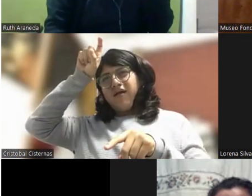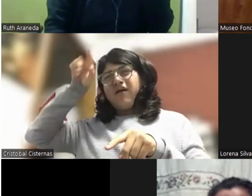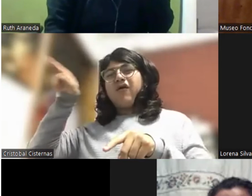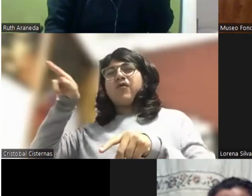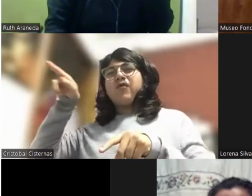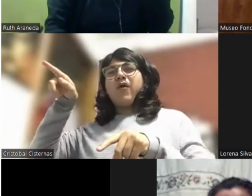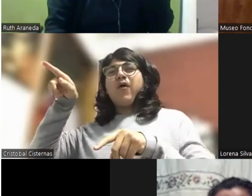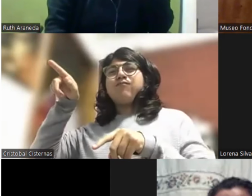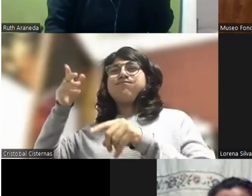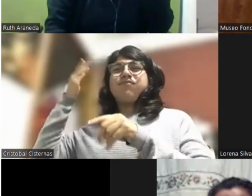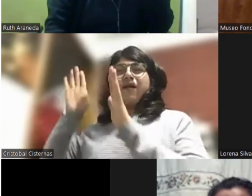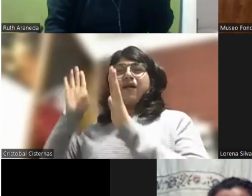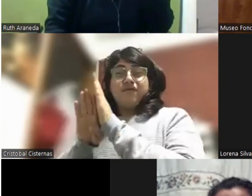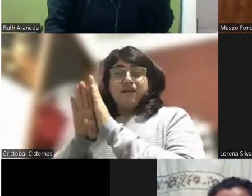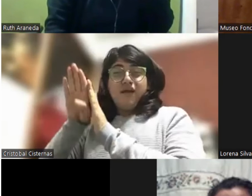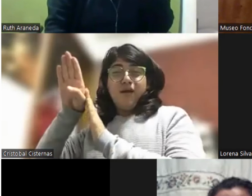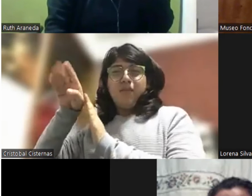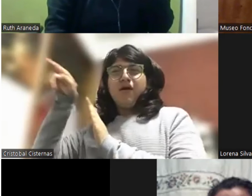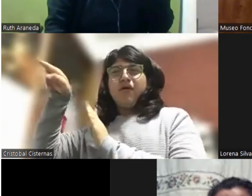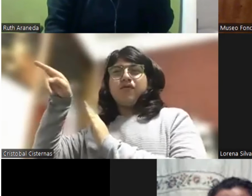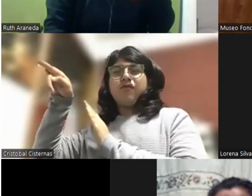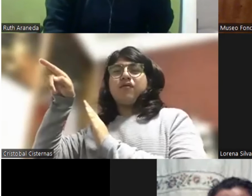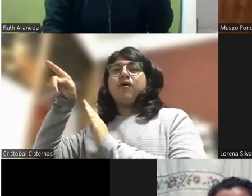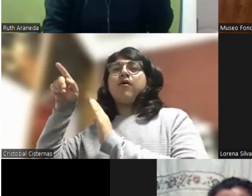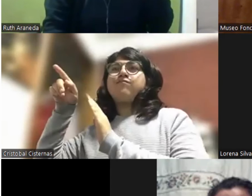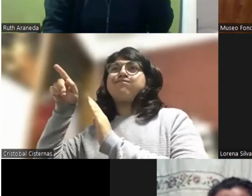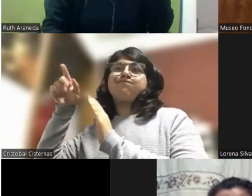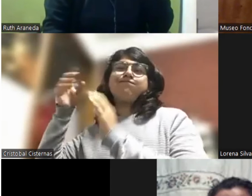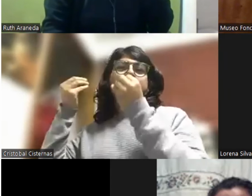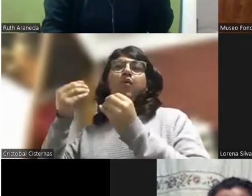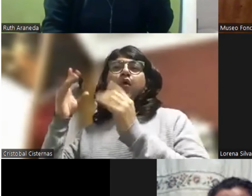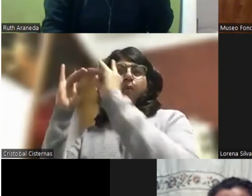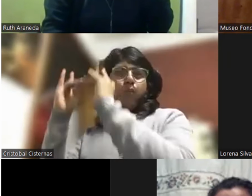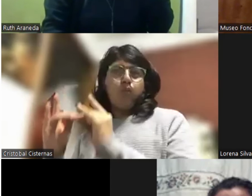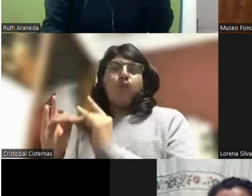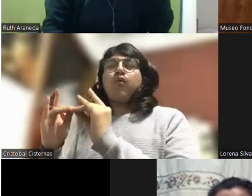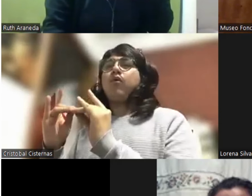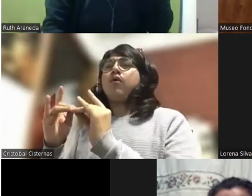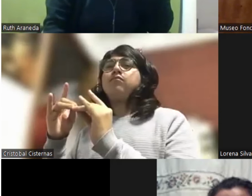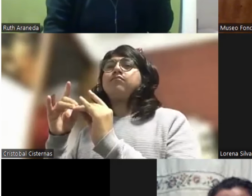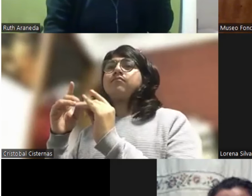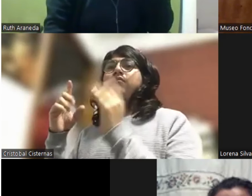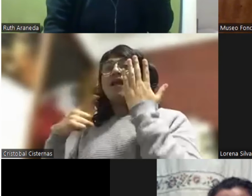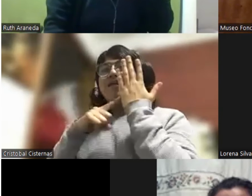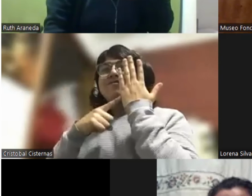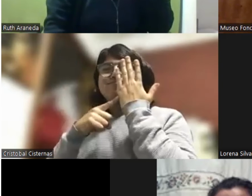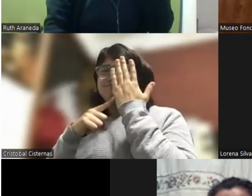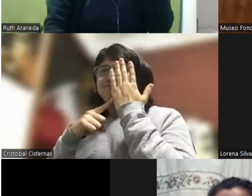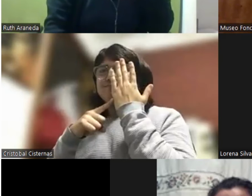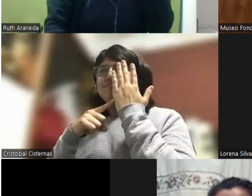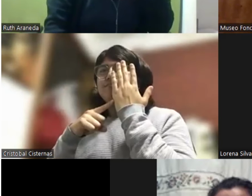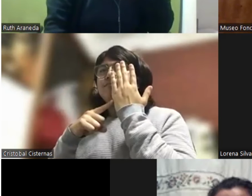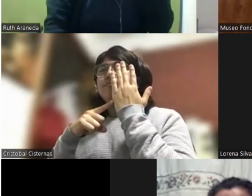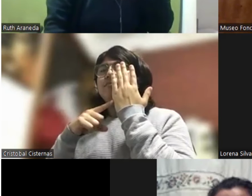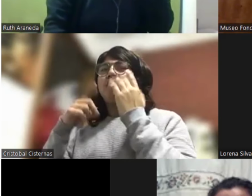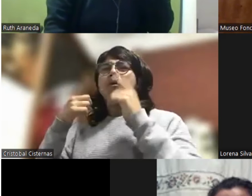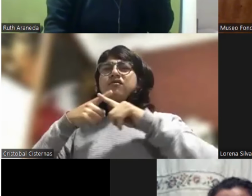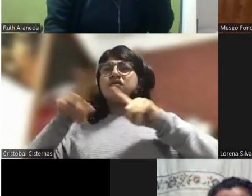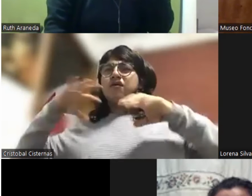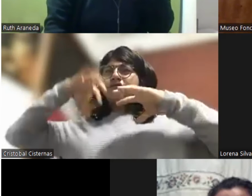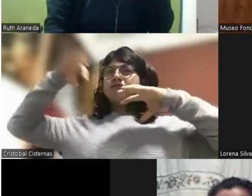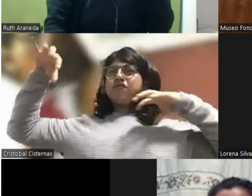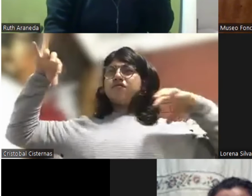porque, por ejemplo, en otros lugares, el desarrollo, por ejemplo, en Egipto, en los muertos, la